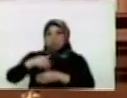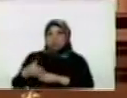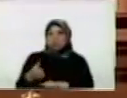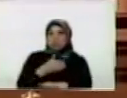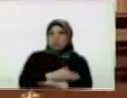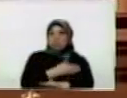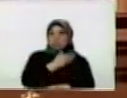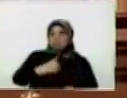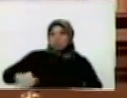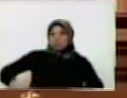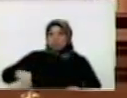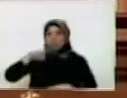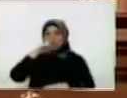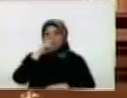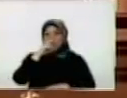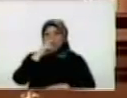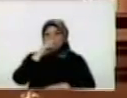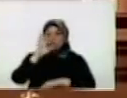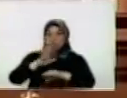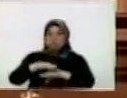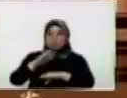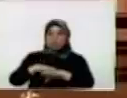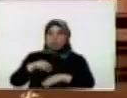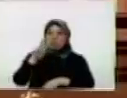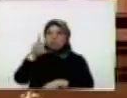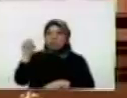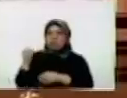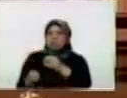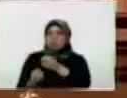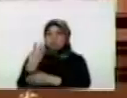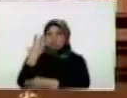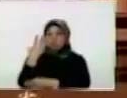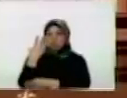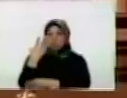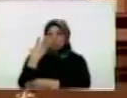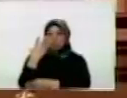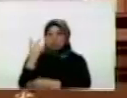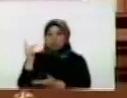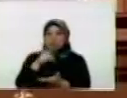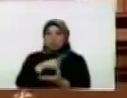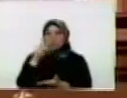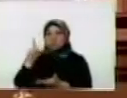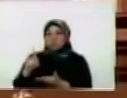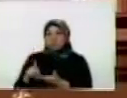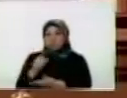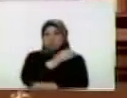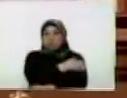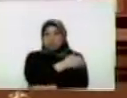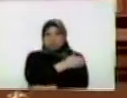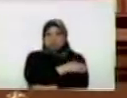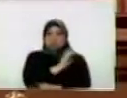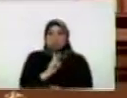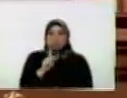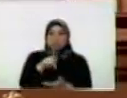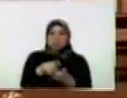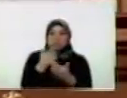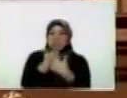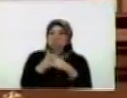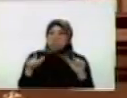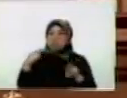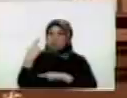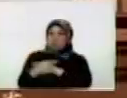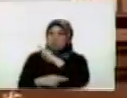de presidente, y la llamamos el 20 de mayo. Ellos participaron en elecciones libres,